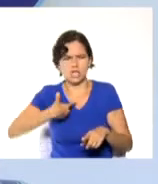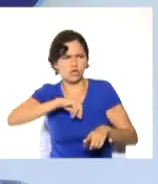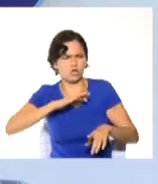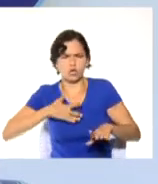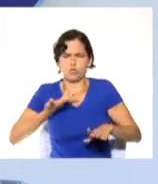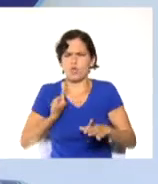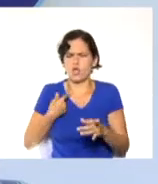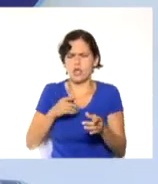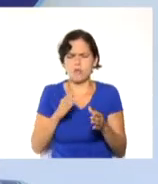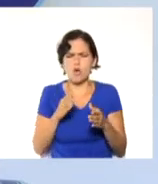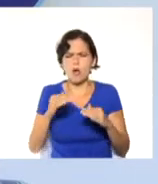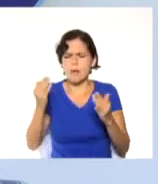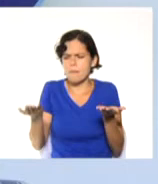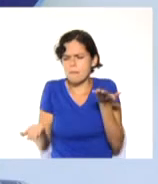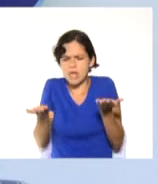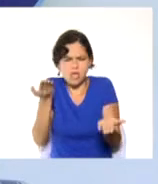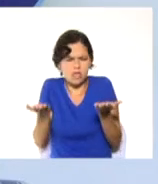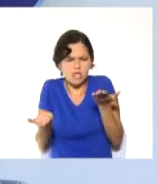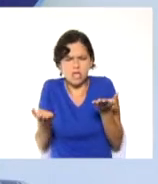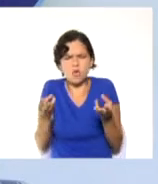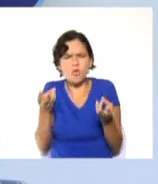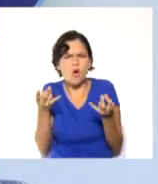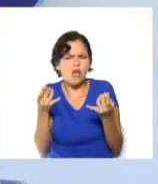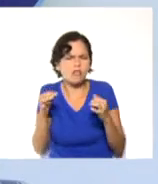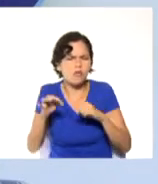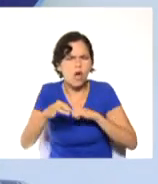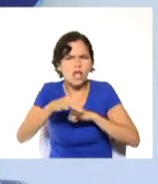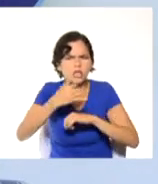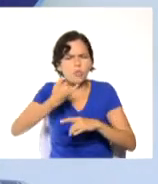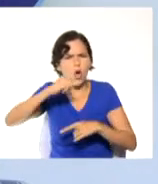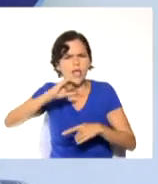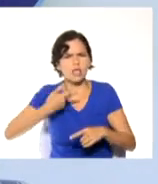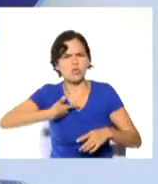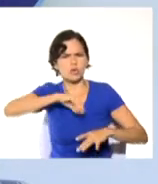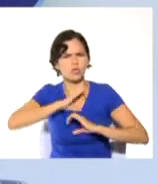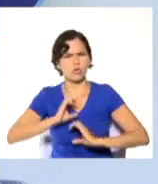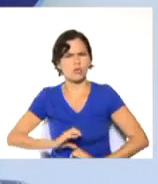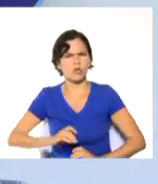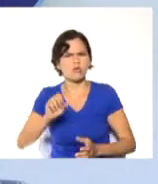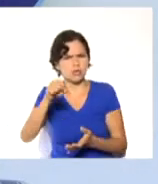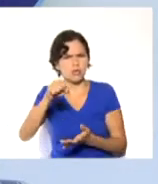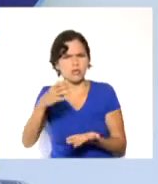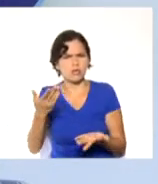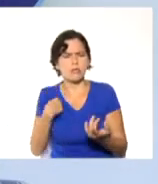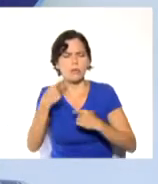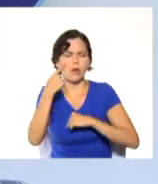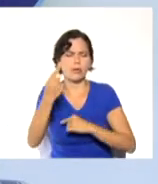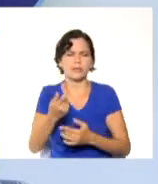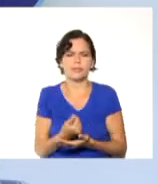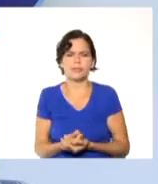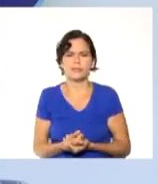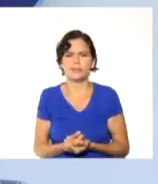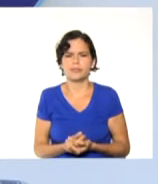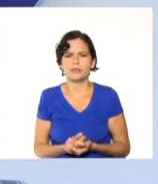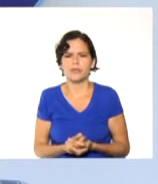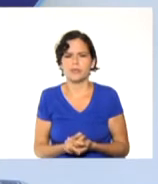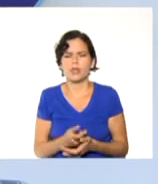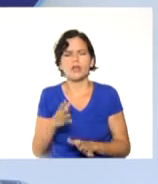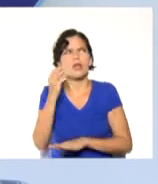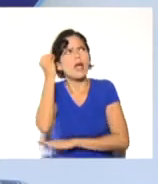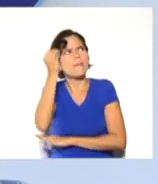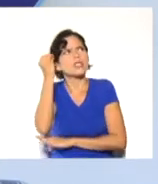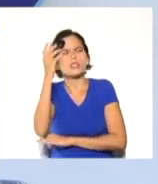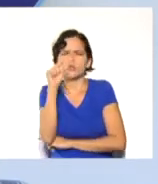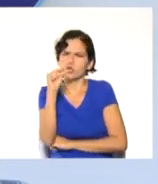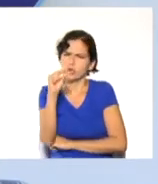cantidad de átomos que hay en nuestro cuerpo? ¿Sí? Vamos a ver. Los voy a poner a pensar un